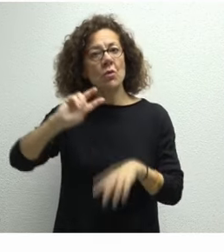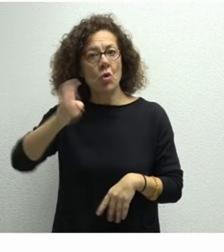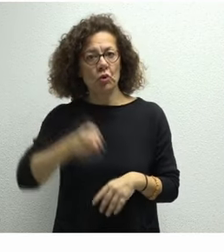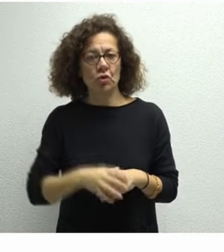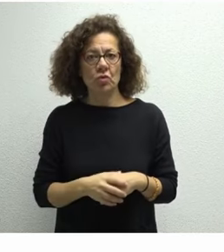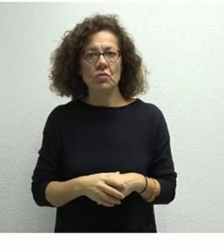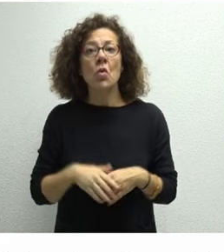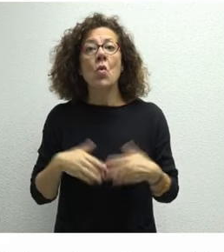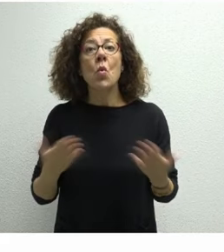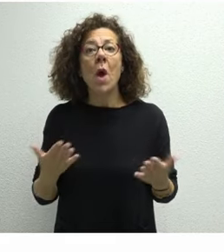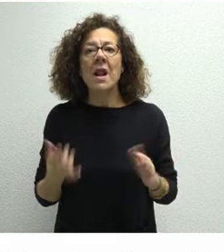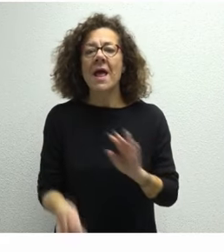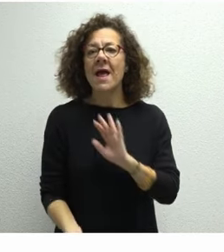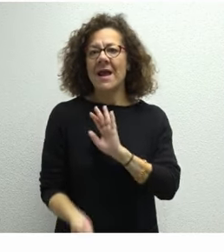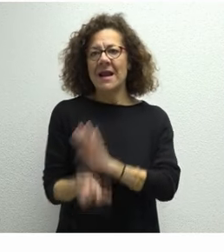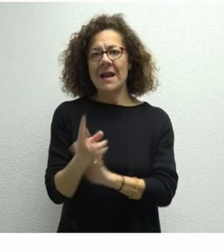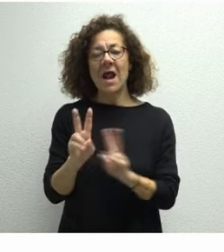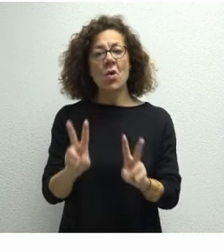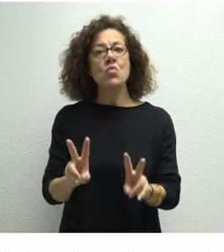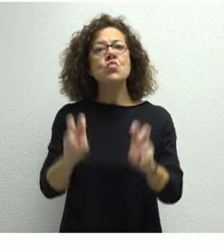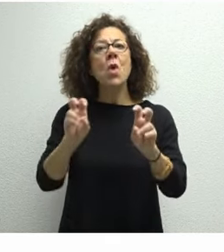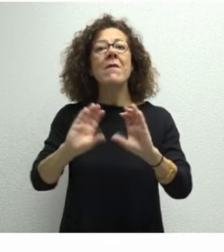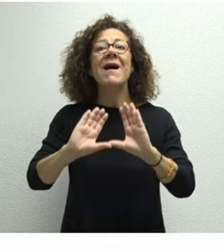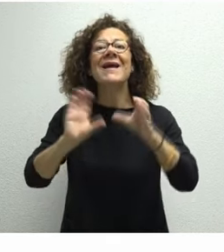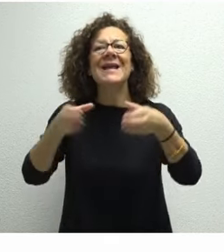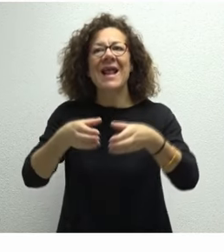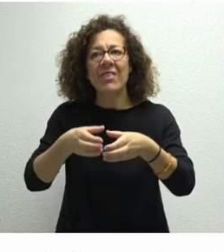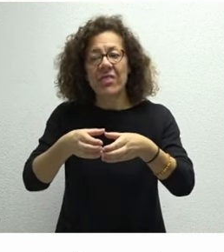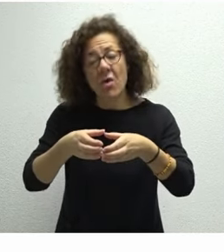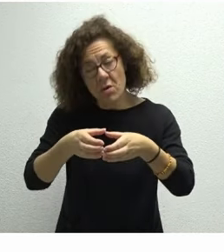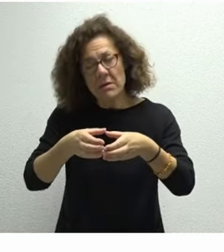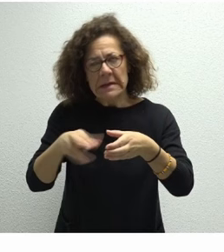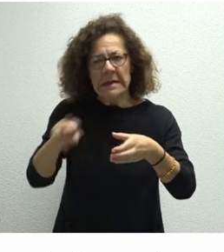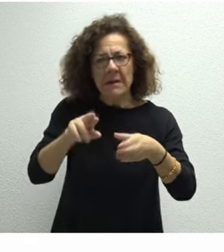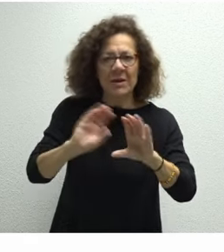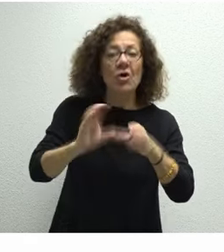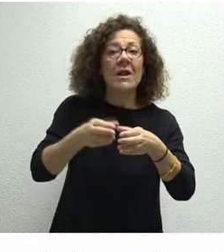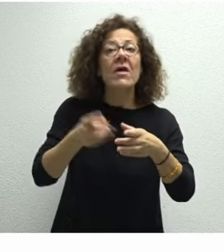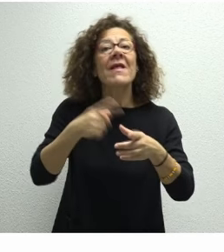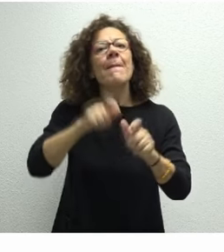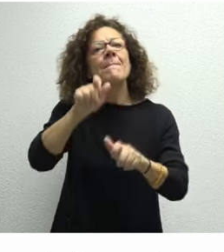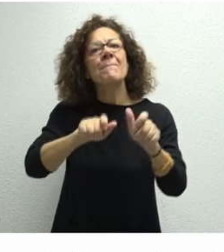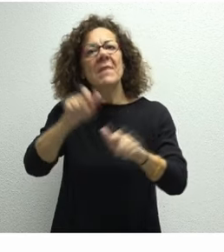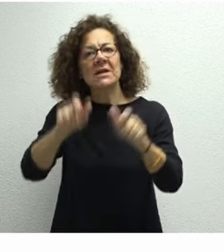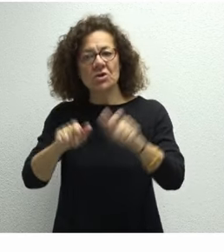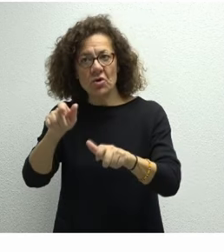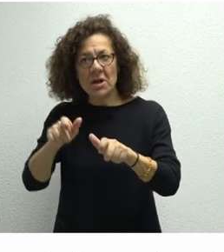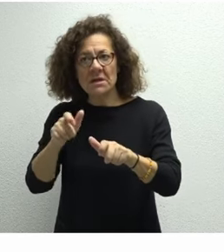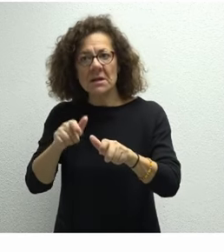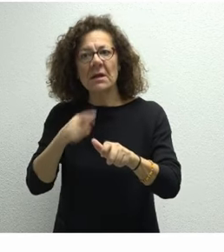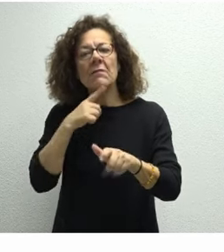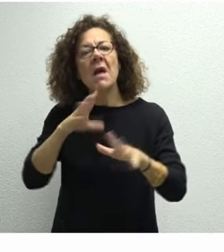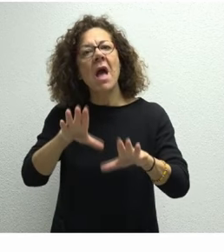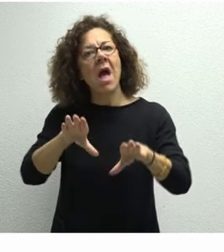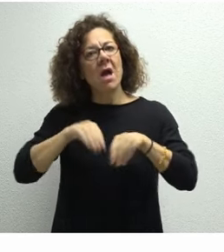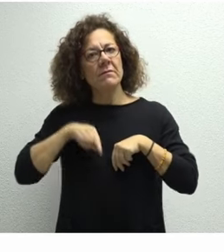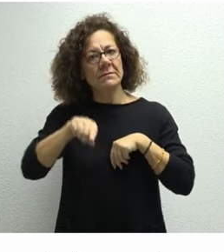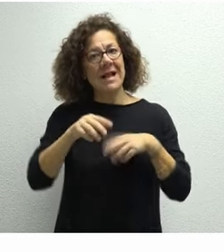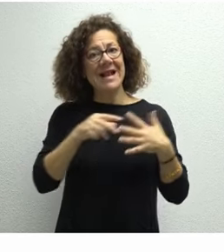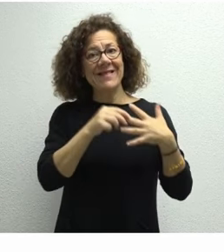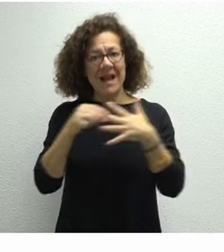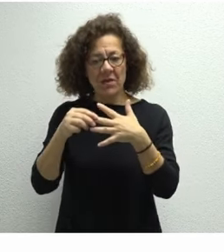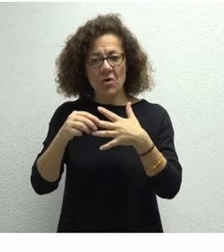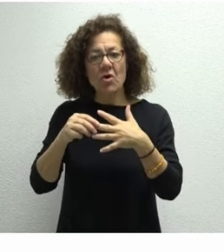es generar una nueva generación y valga la redundancia de personas que asuman ese lder liderazgo de